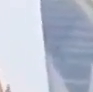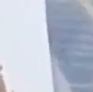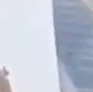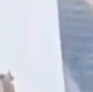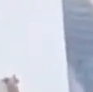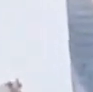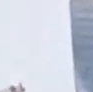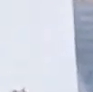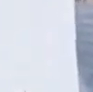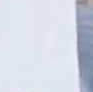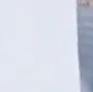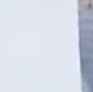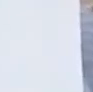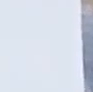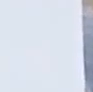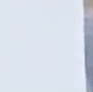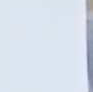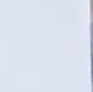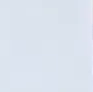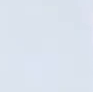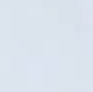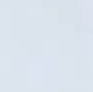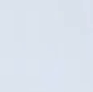estudio. Adelante.